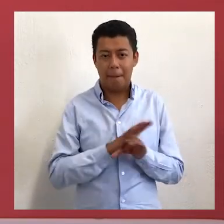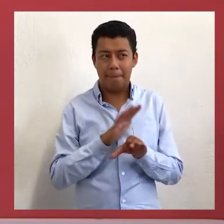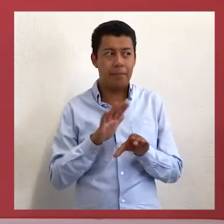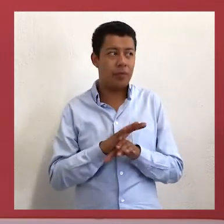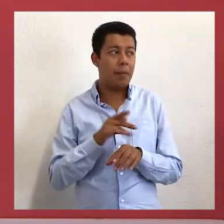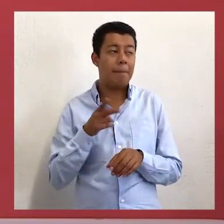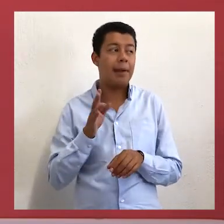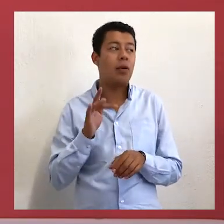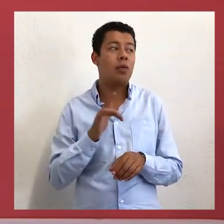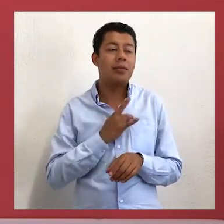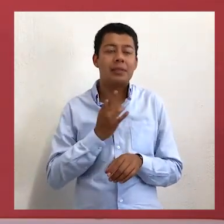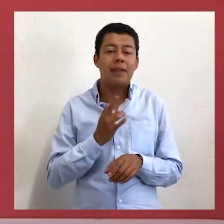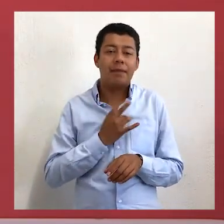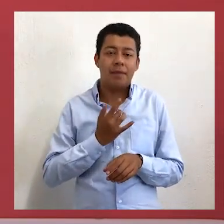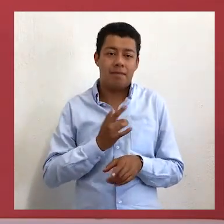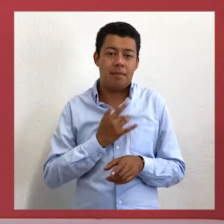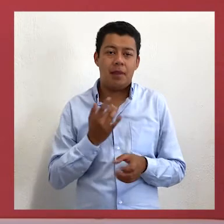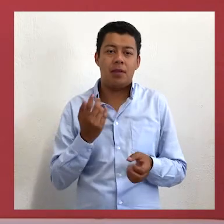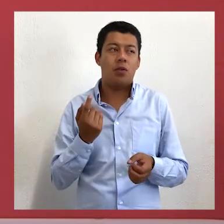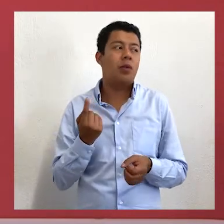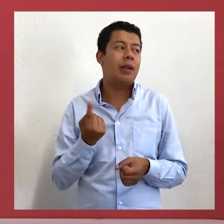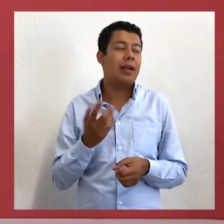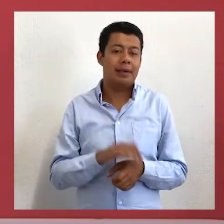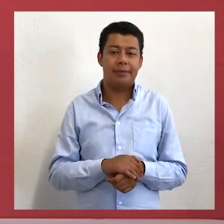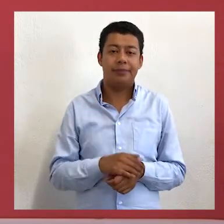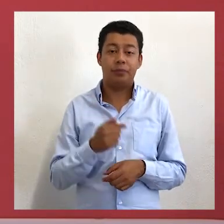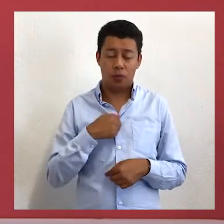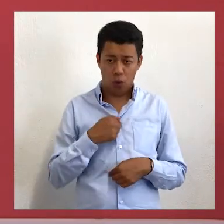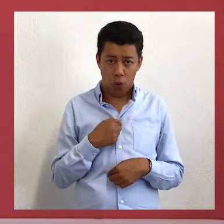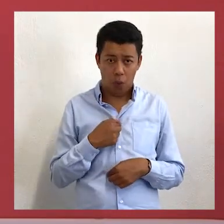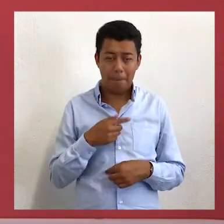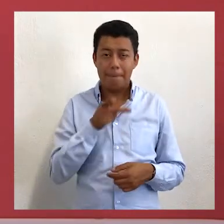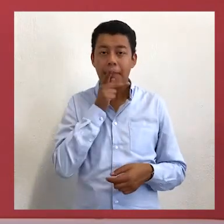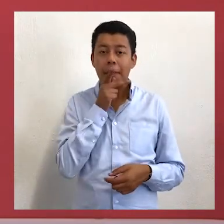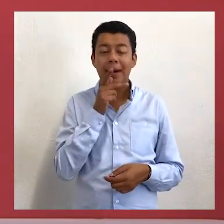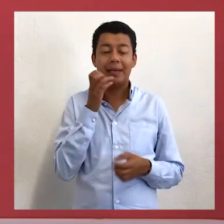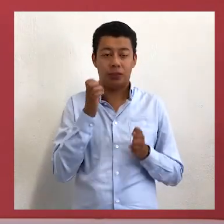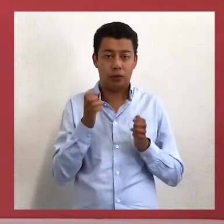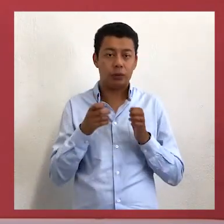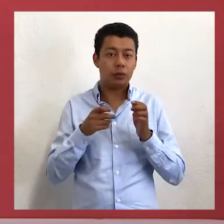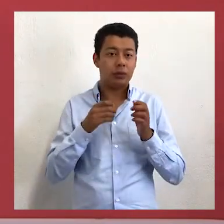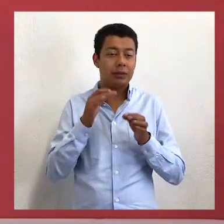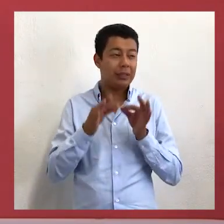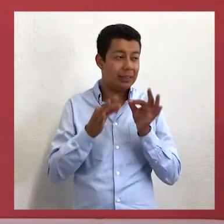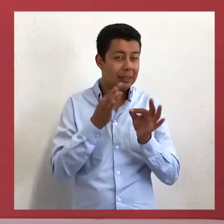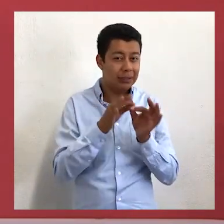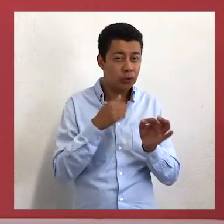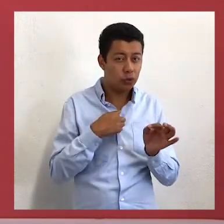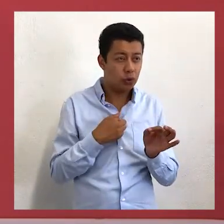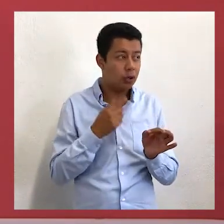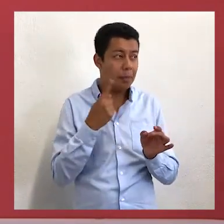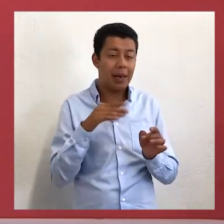papá, como mamá, ¿estoy preparada a escuchar un no de mi hijo, de mi hija? ¿Estoy preparada para